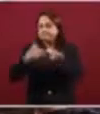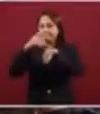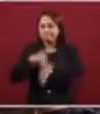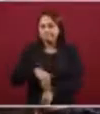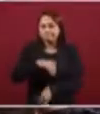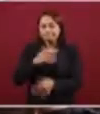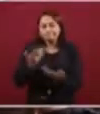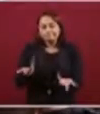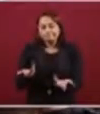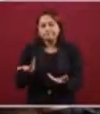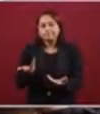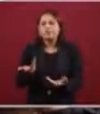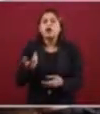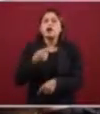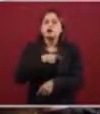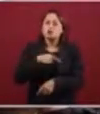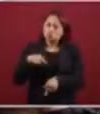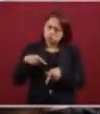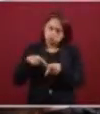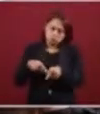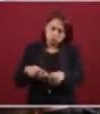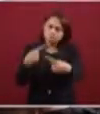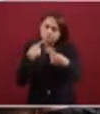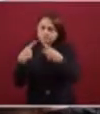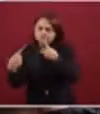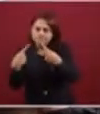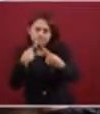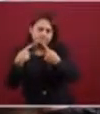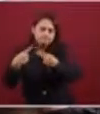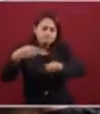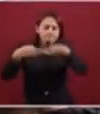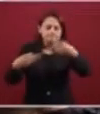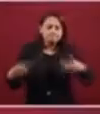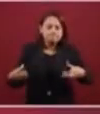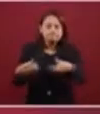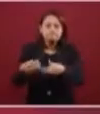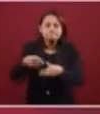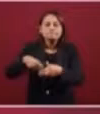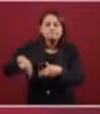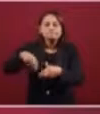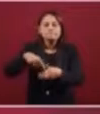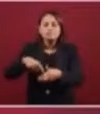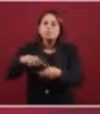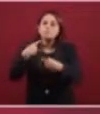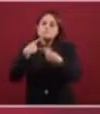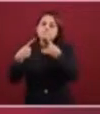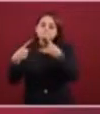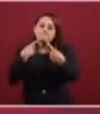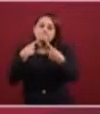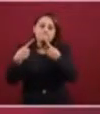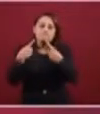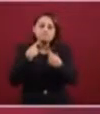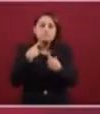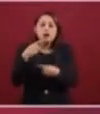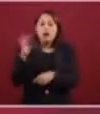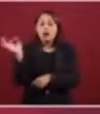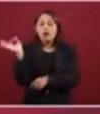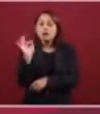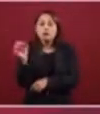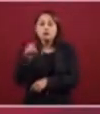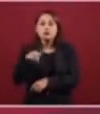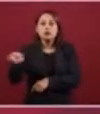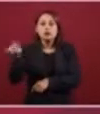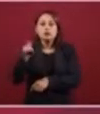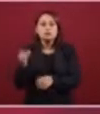con ellos. Ya se han abierto las mesas de negociación y, por supuesto, si no se llega a un acuerdo, pues tienen todo el